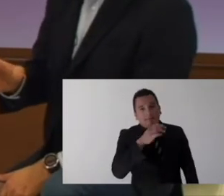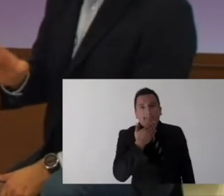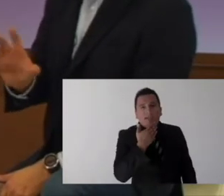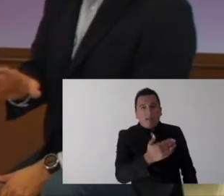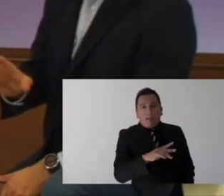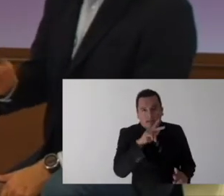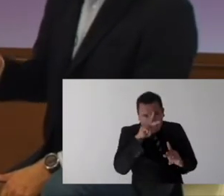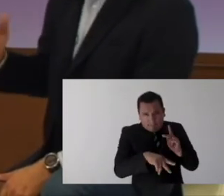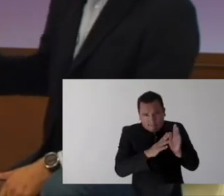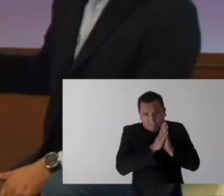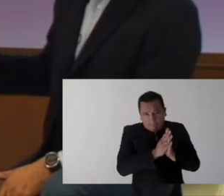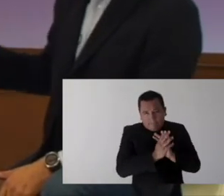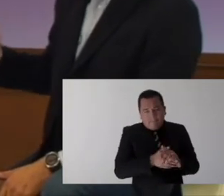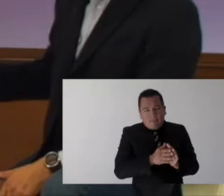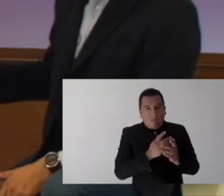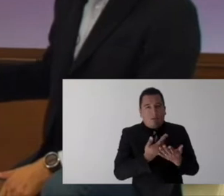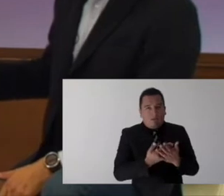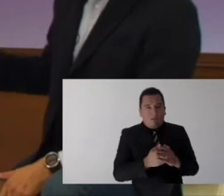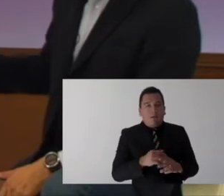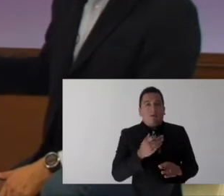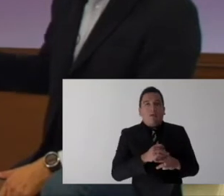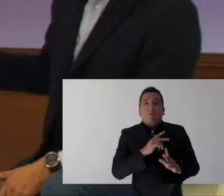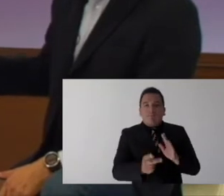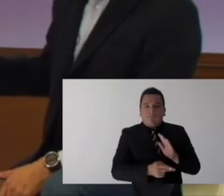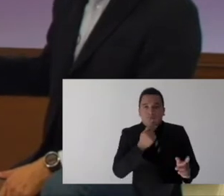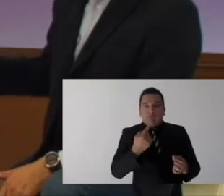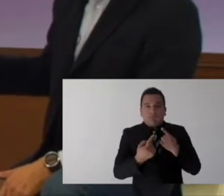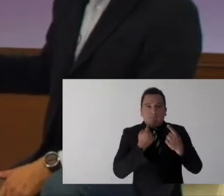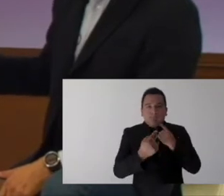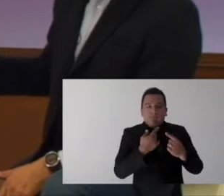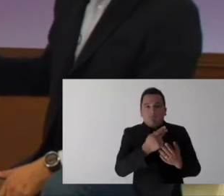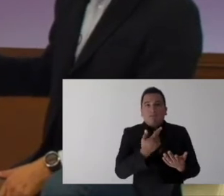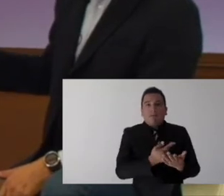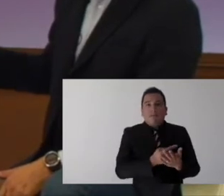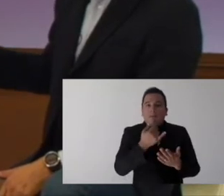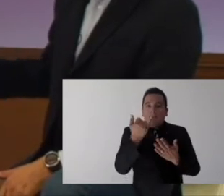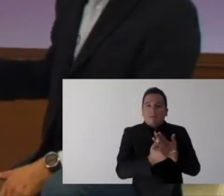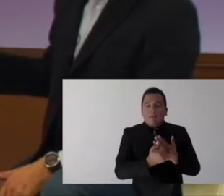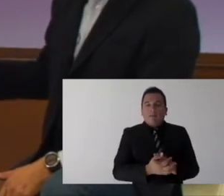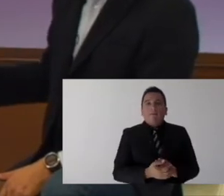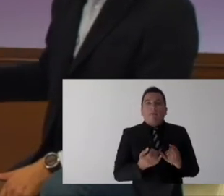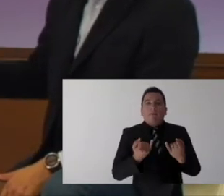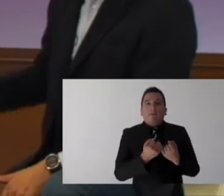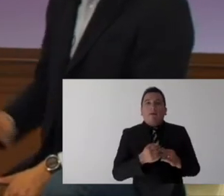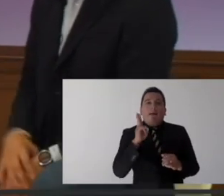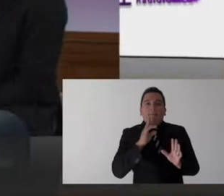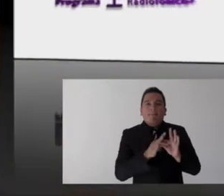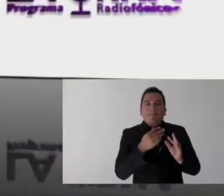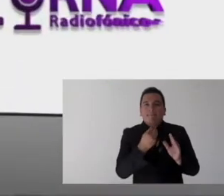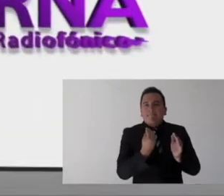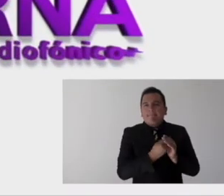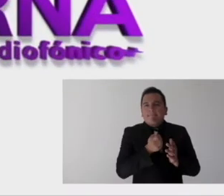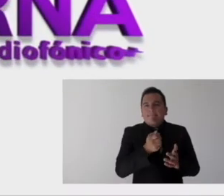momento de hacer una pausa. Regresamos para charlar acerca de este programa y precisamente del desarrollo de competencias, que me parece muy